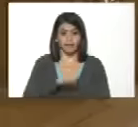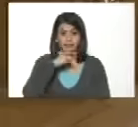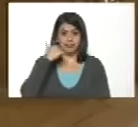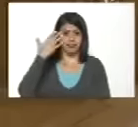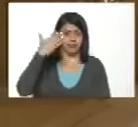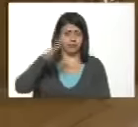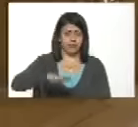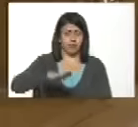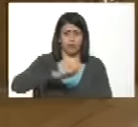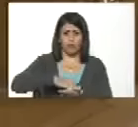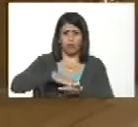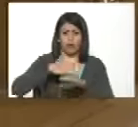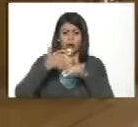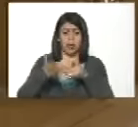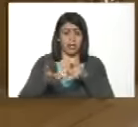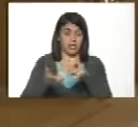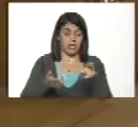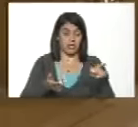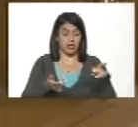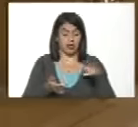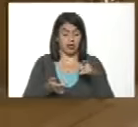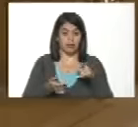asesinado por aquellos que